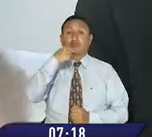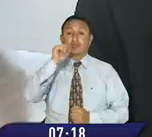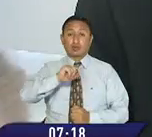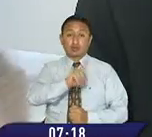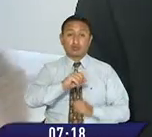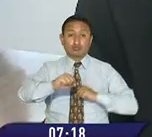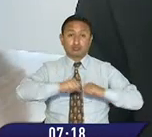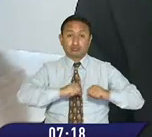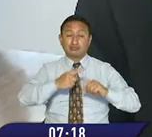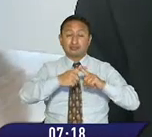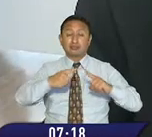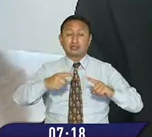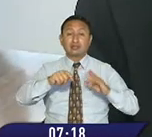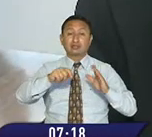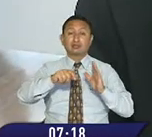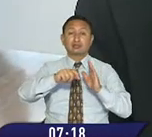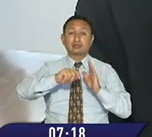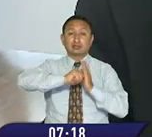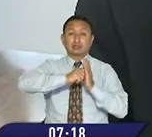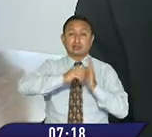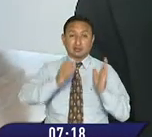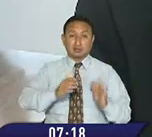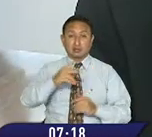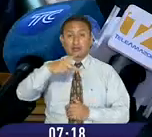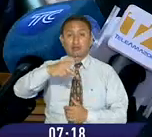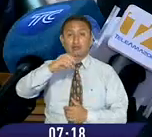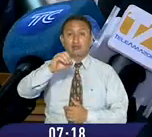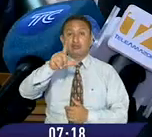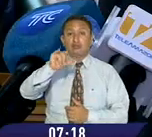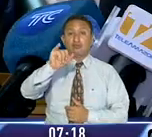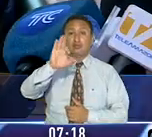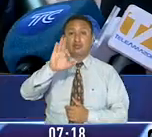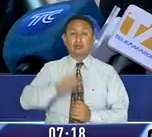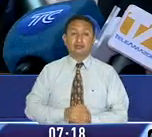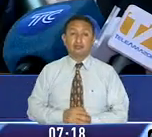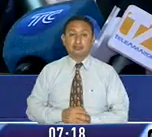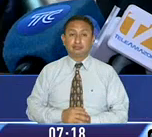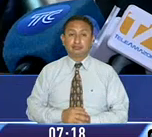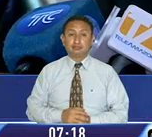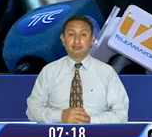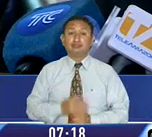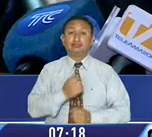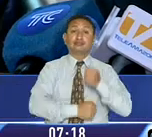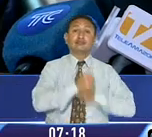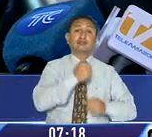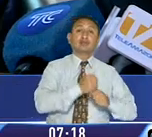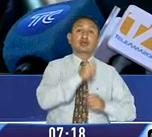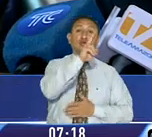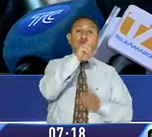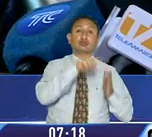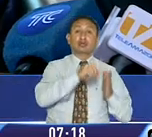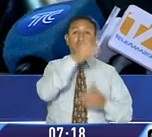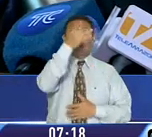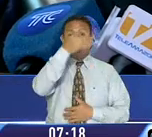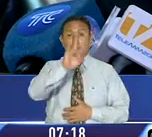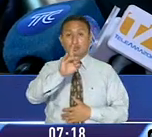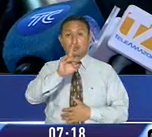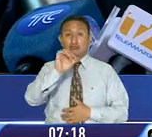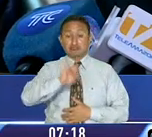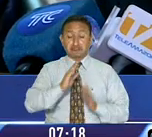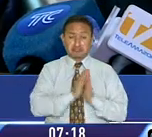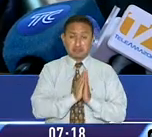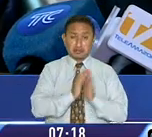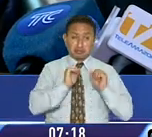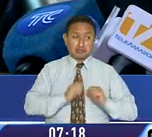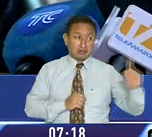al excontralor Carlos Polit. La Corte Nacional en el año 2018... pidió la extradición